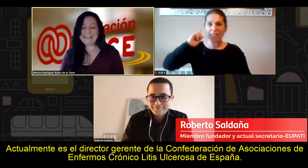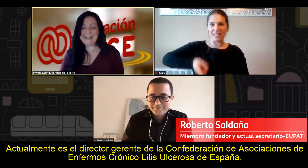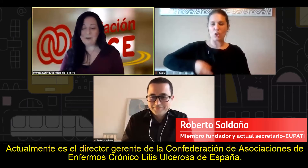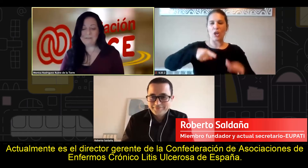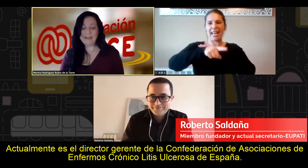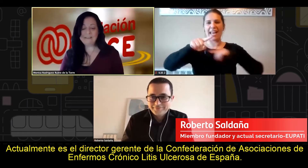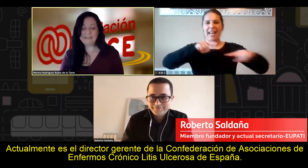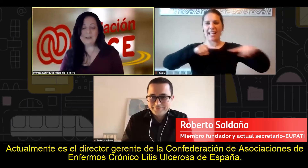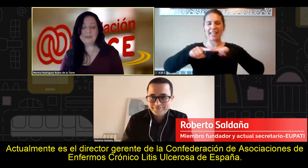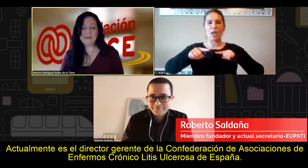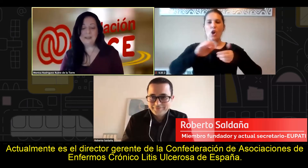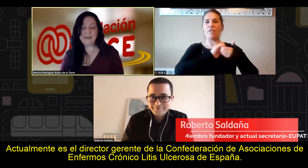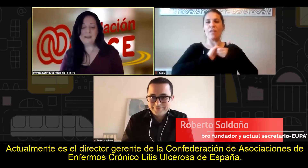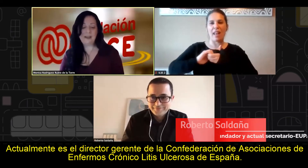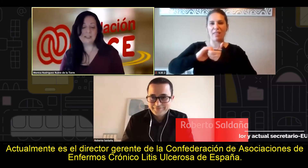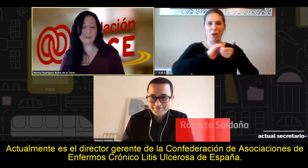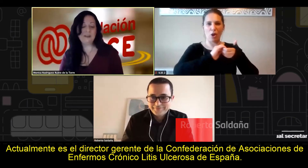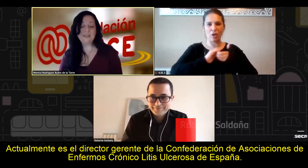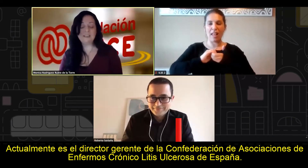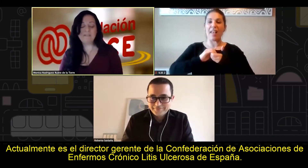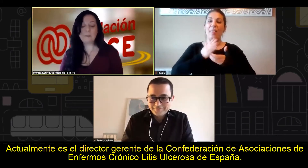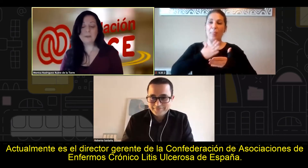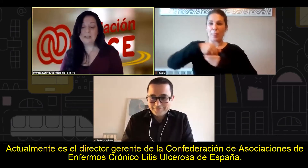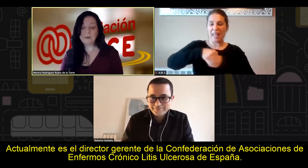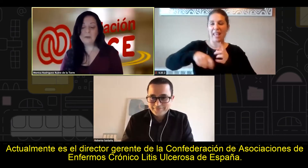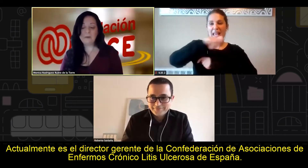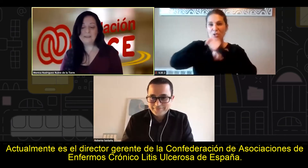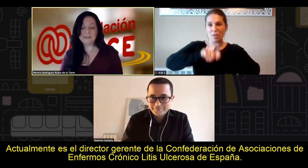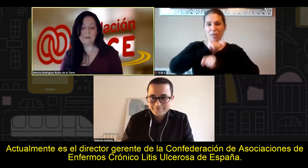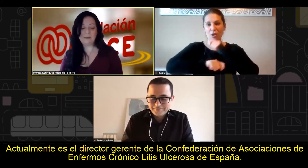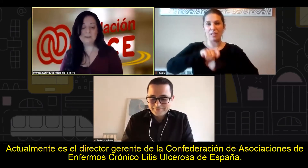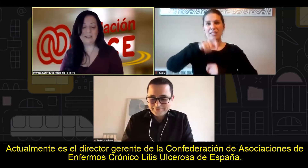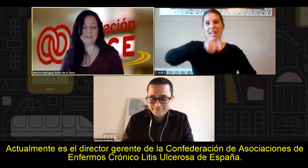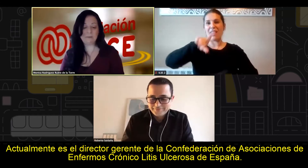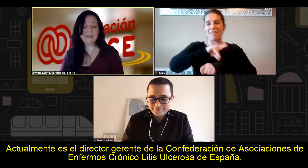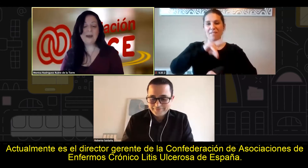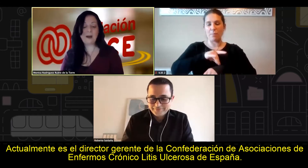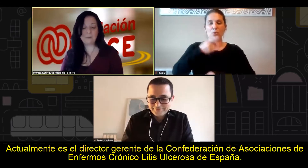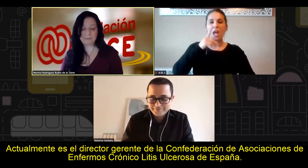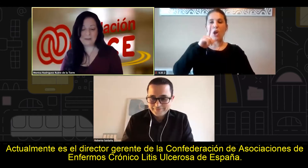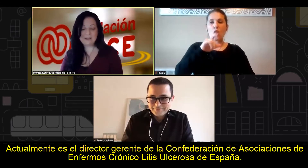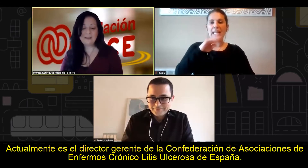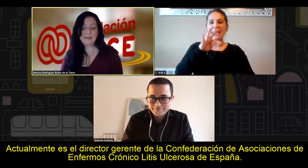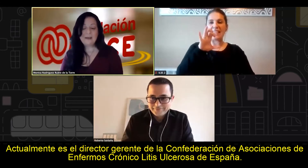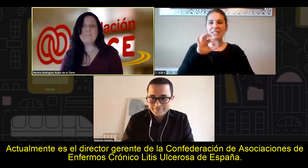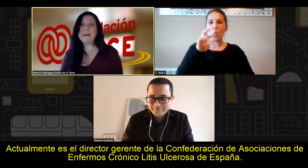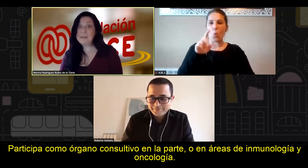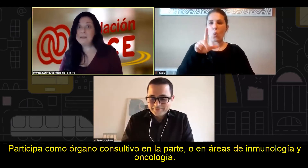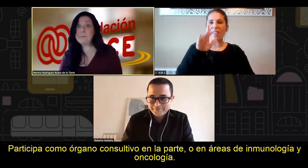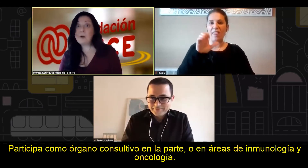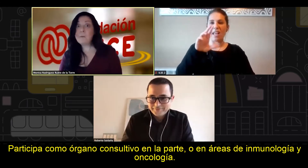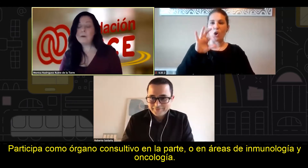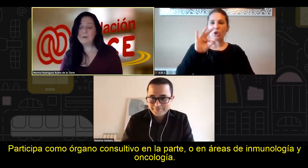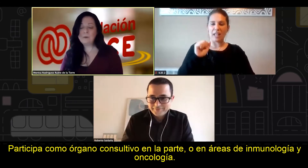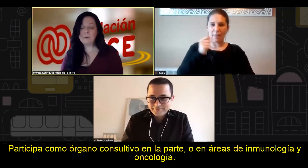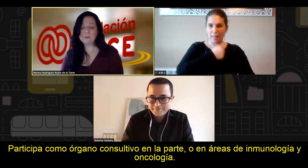de la Confederación de Asociaciones de Enfermos del Crohn y Colitis Ulcerosa de España, ACO España. Participa